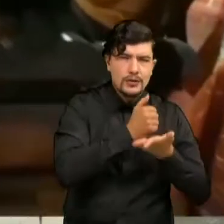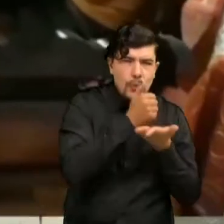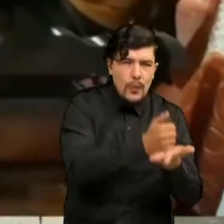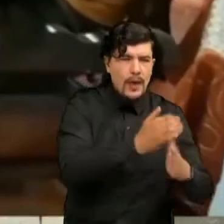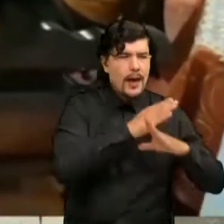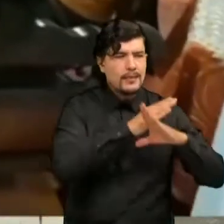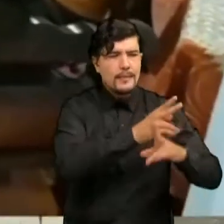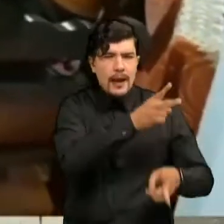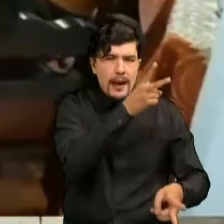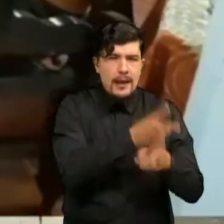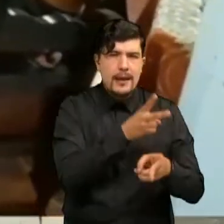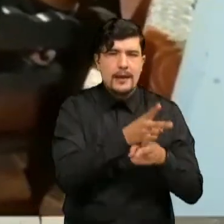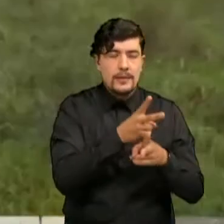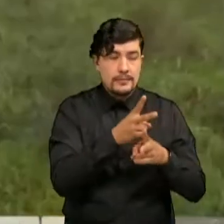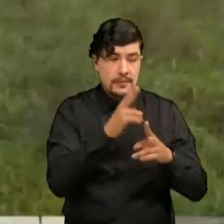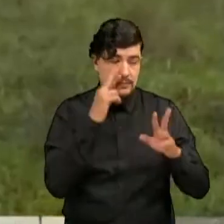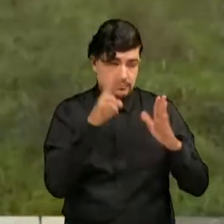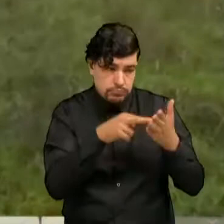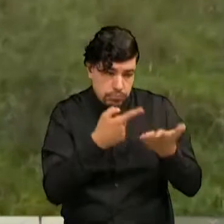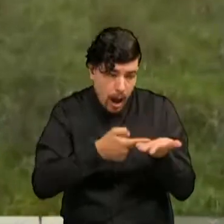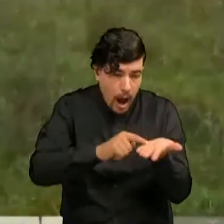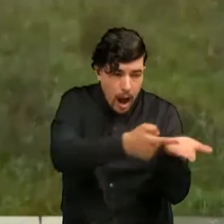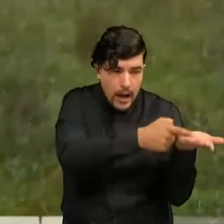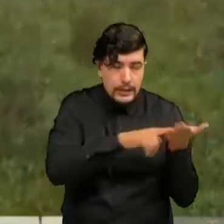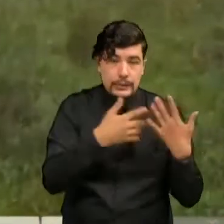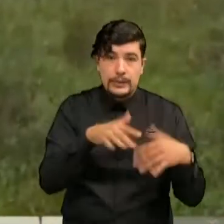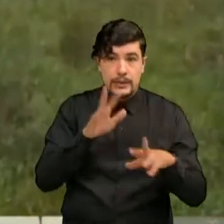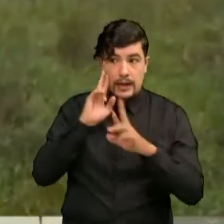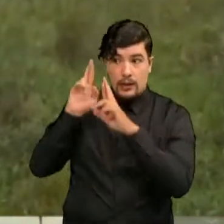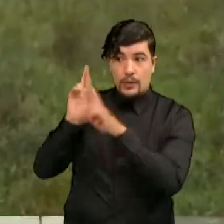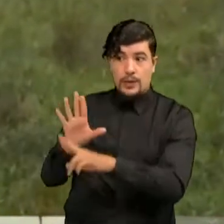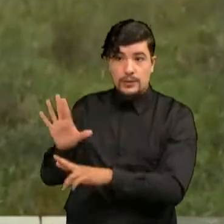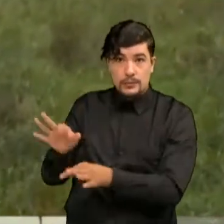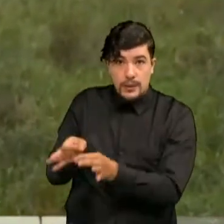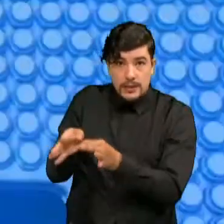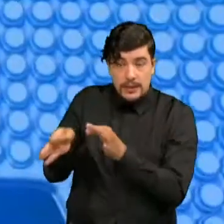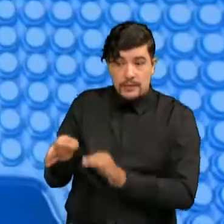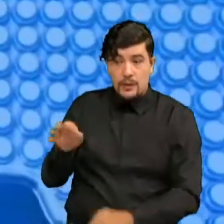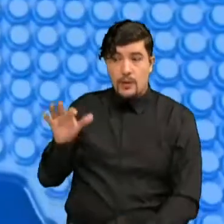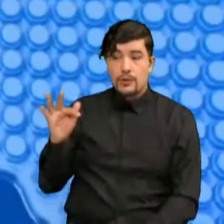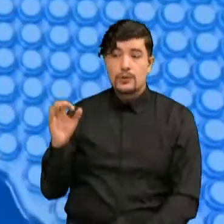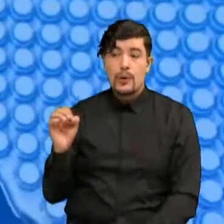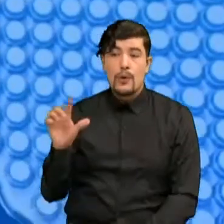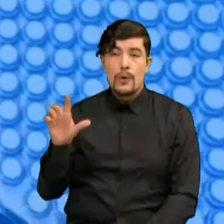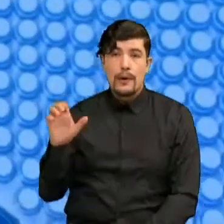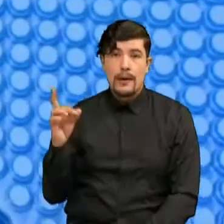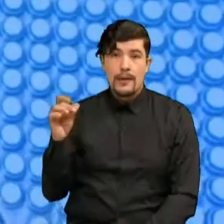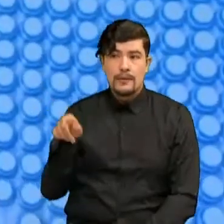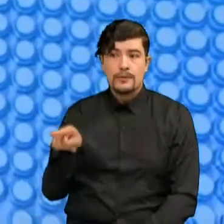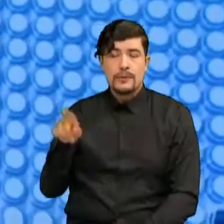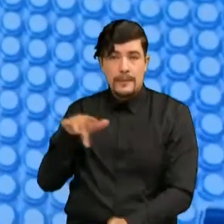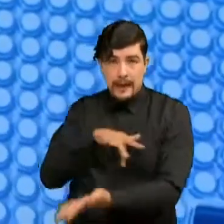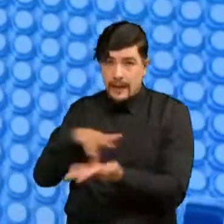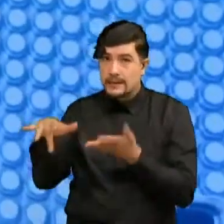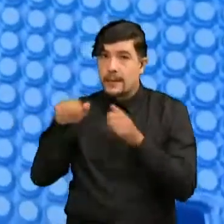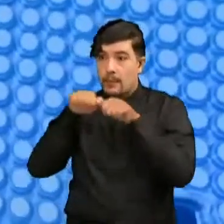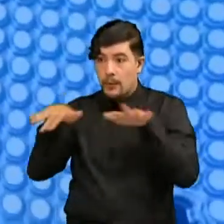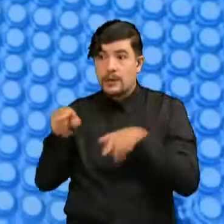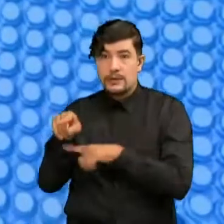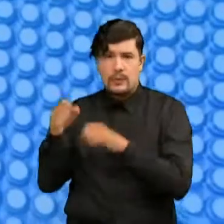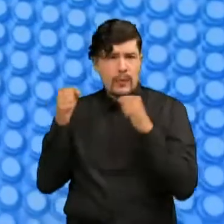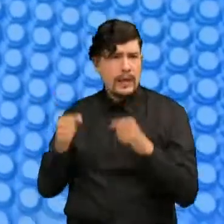donde declaran calamidad pública en el municipio de toledo debido a la ola invernal que atraviesa este municipio